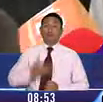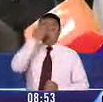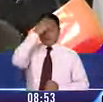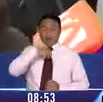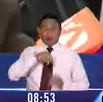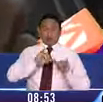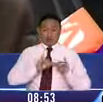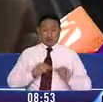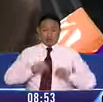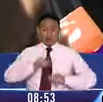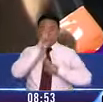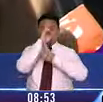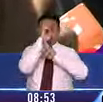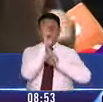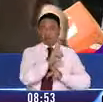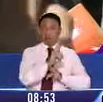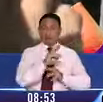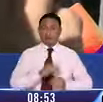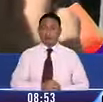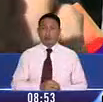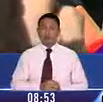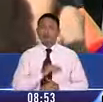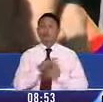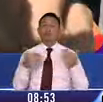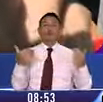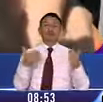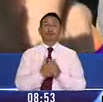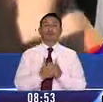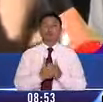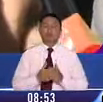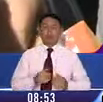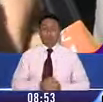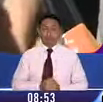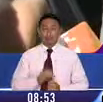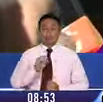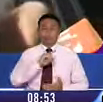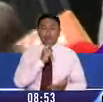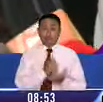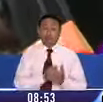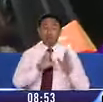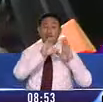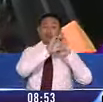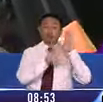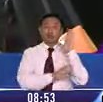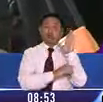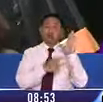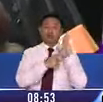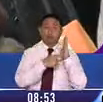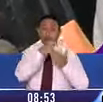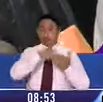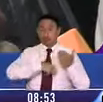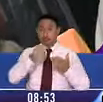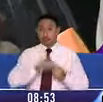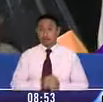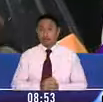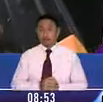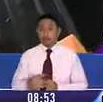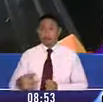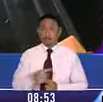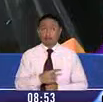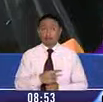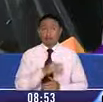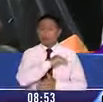y tiene que ser respetada por todos. Por supuesto, la Constitución fue aprobada, no estamos de acuerdo